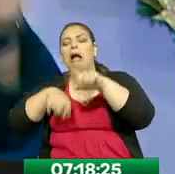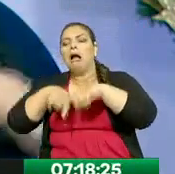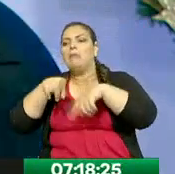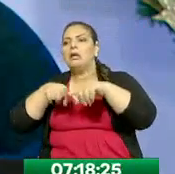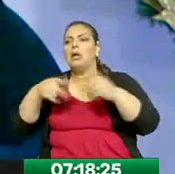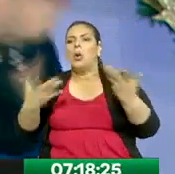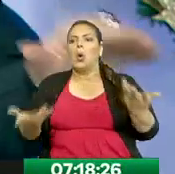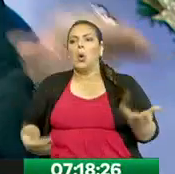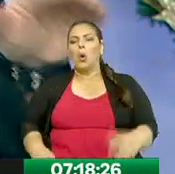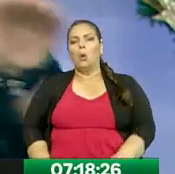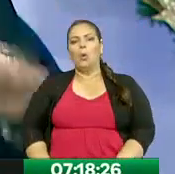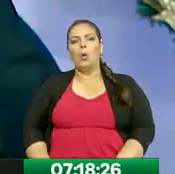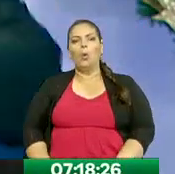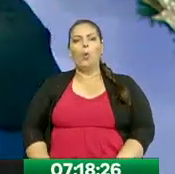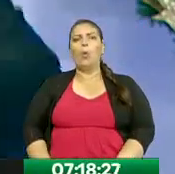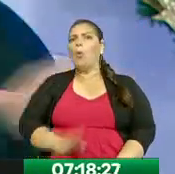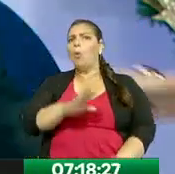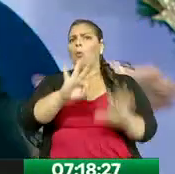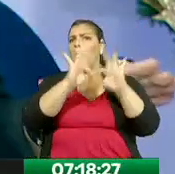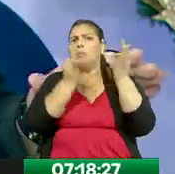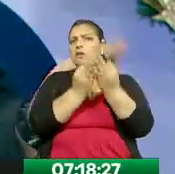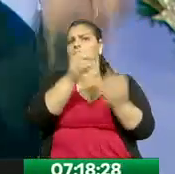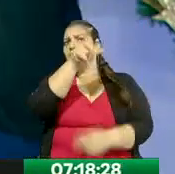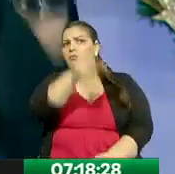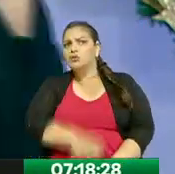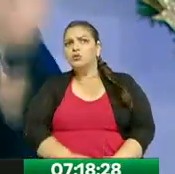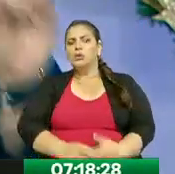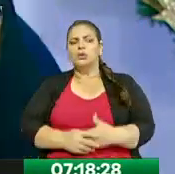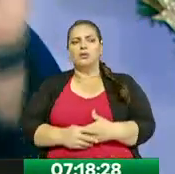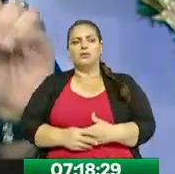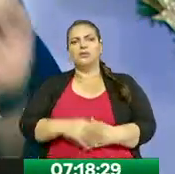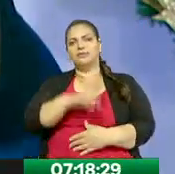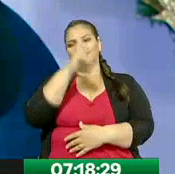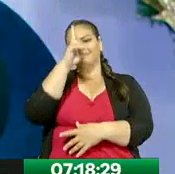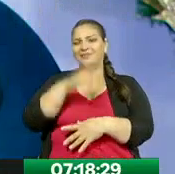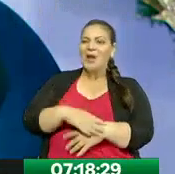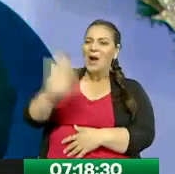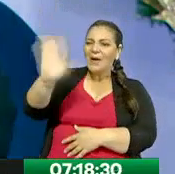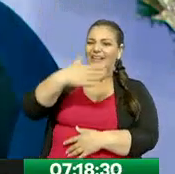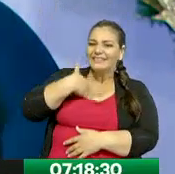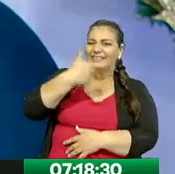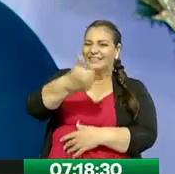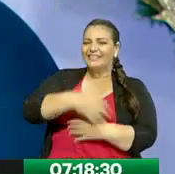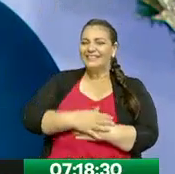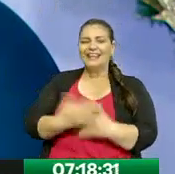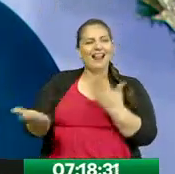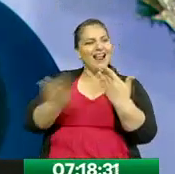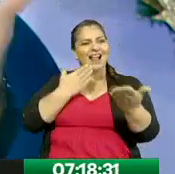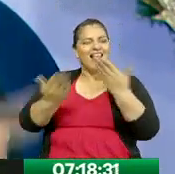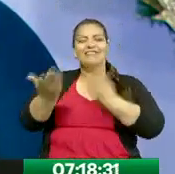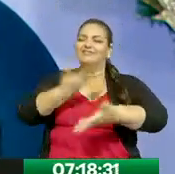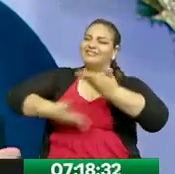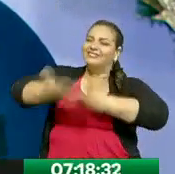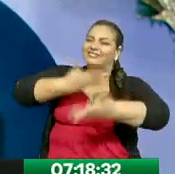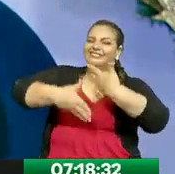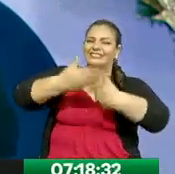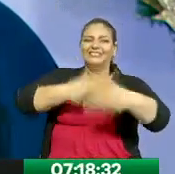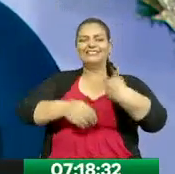que niega. El abusador va a morir negándolo hasta el último y va a morir abusando hasta la última persona que pueda, porque el abusador no se